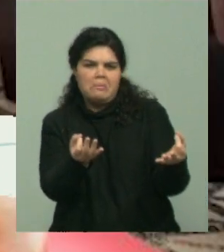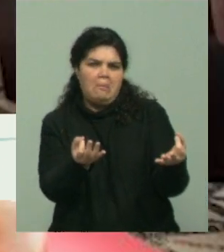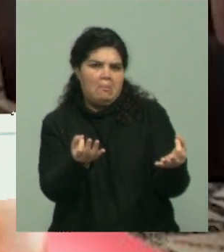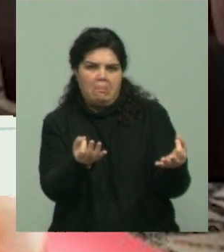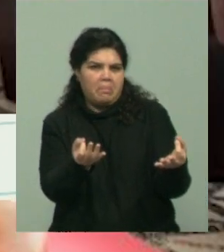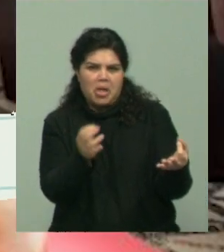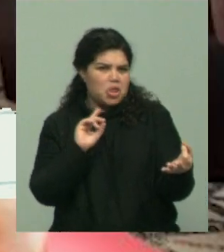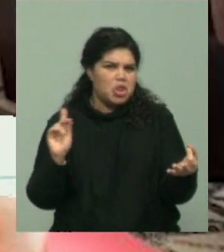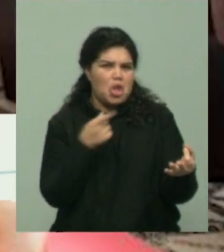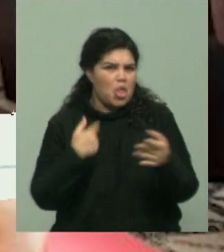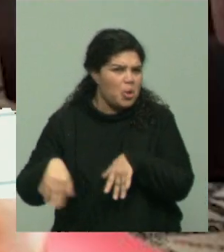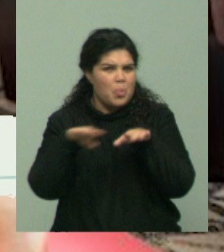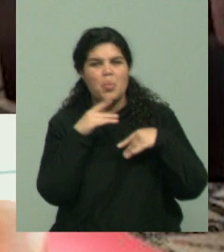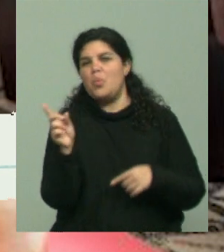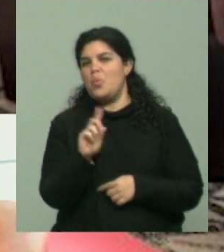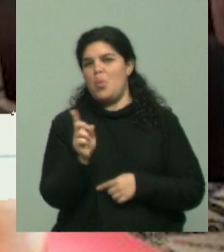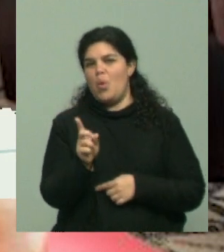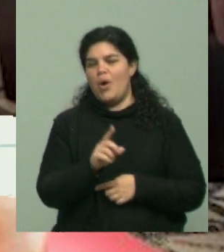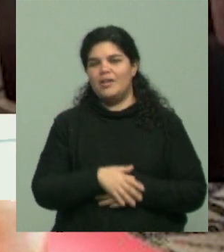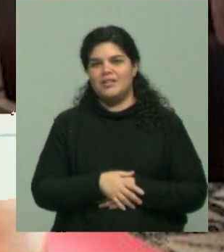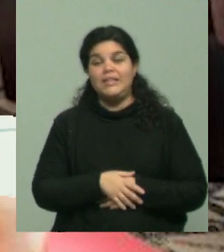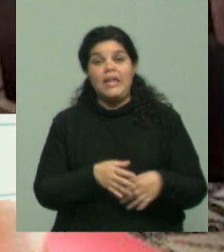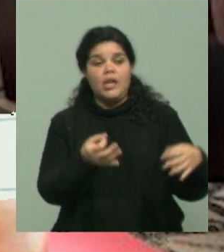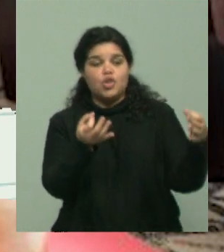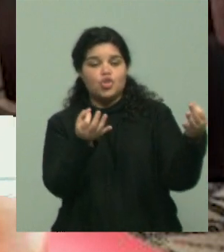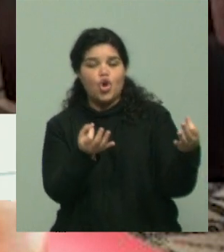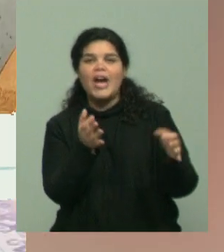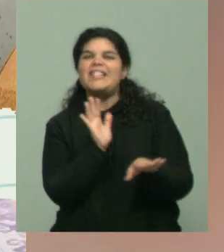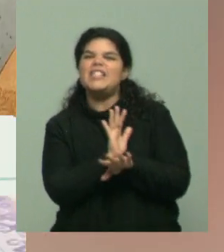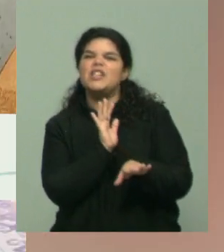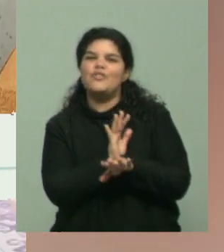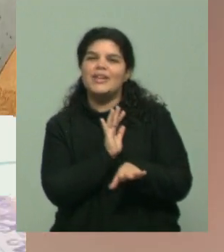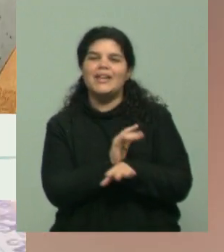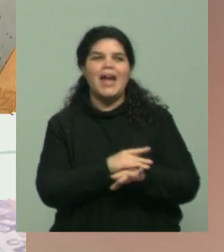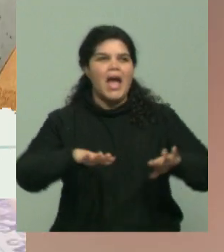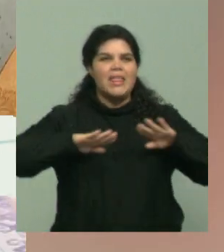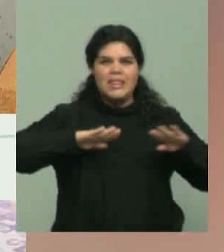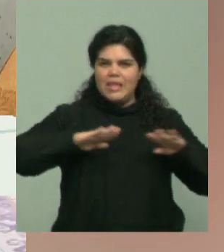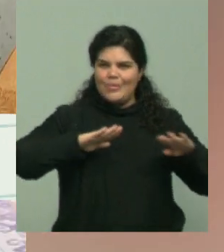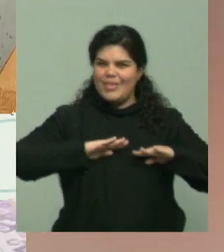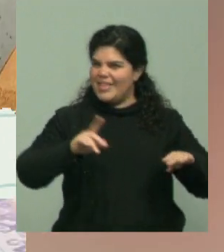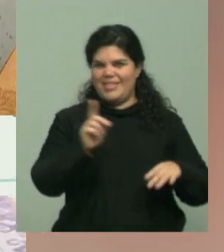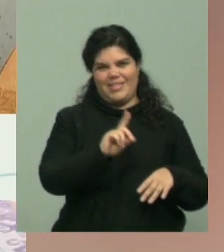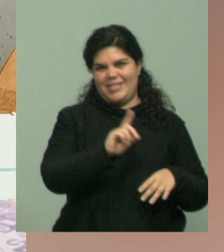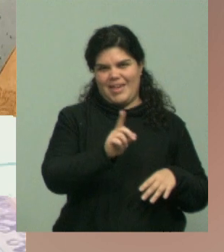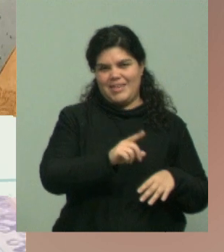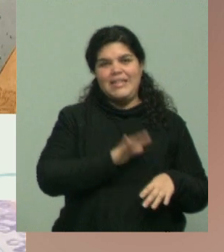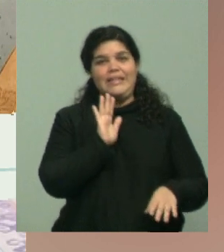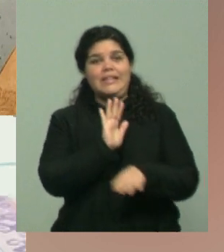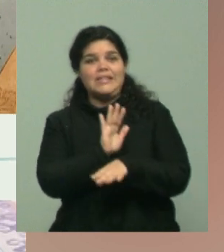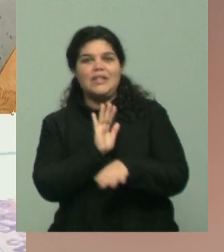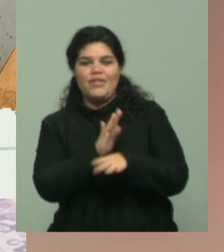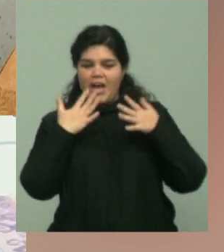disciplina, o sea, como una actividad física. Pero en realidad es una disciplina que va más allá de lo